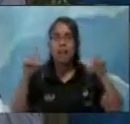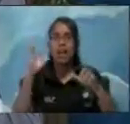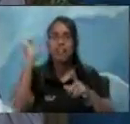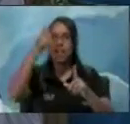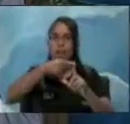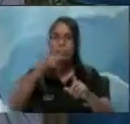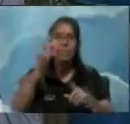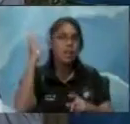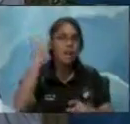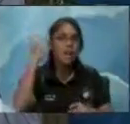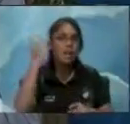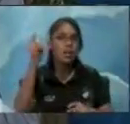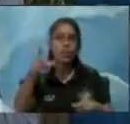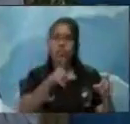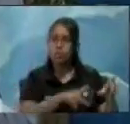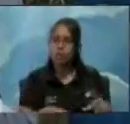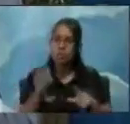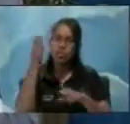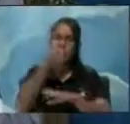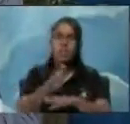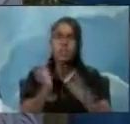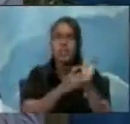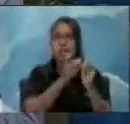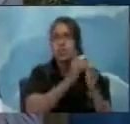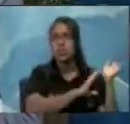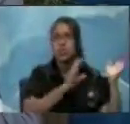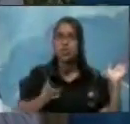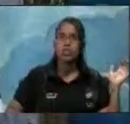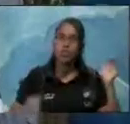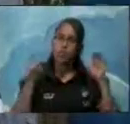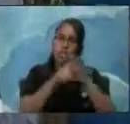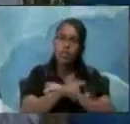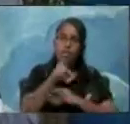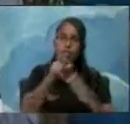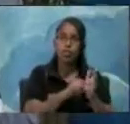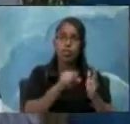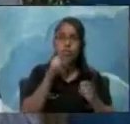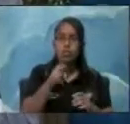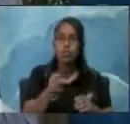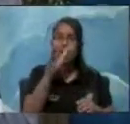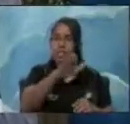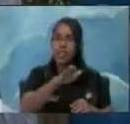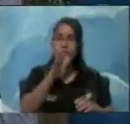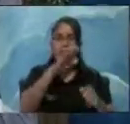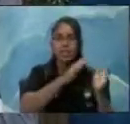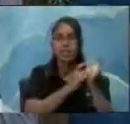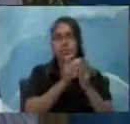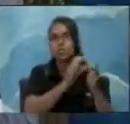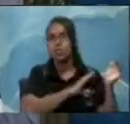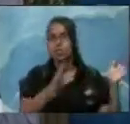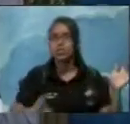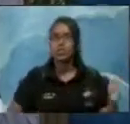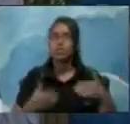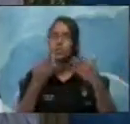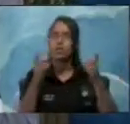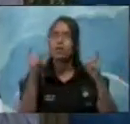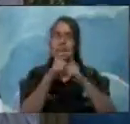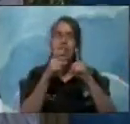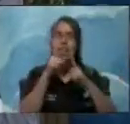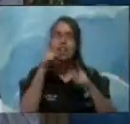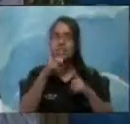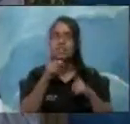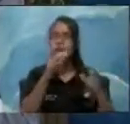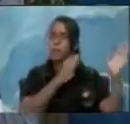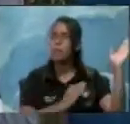radio ahí en tu cuarto se ha metido Jesucristo dentro del vehículo donde tú estás está Jesucristo dándote una palabra dándote esa